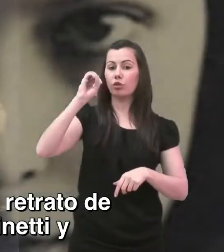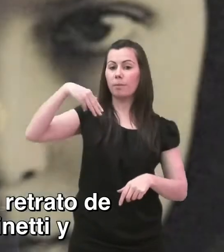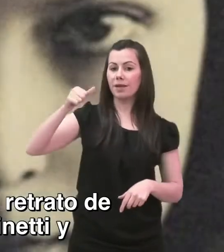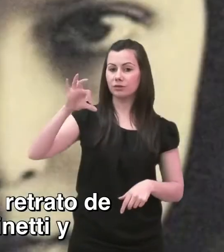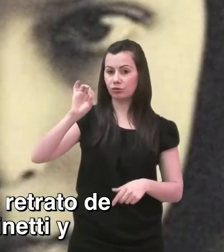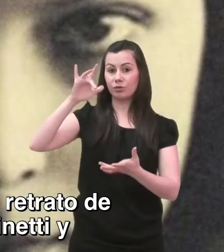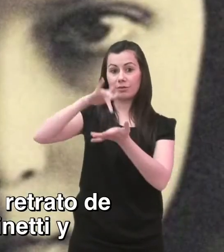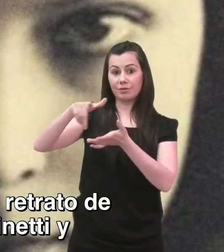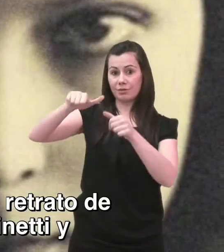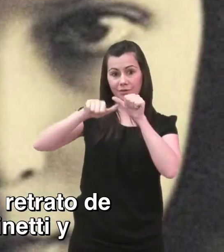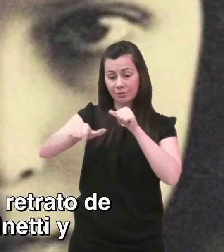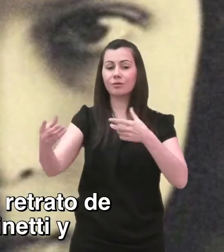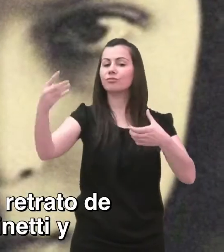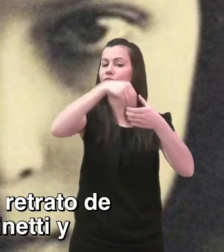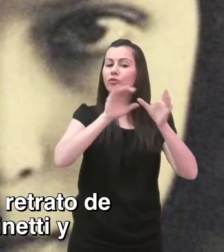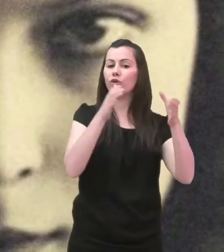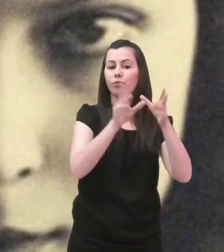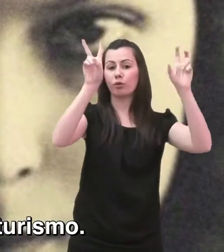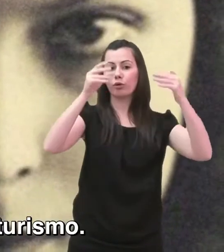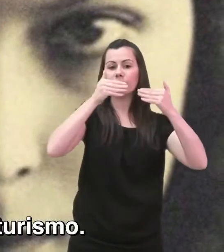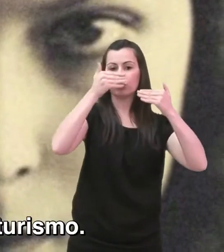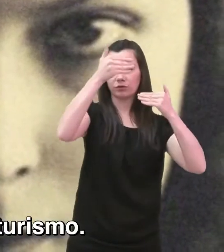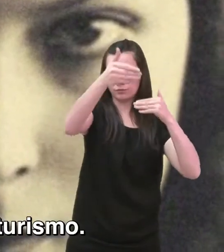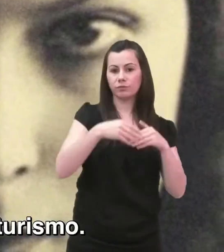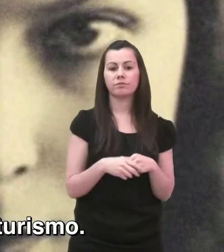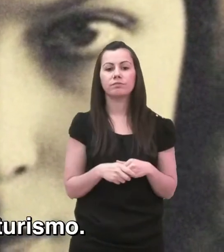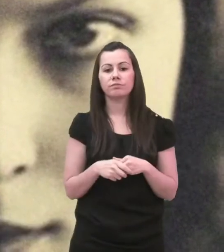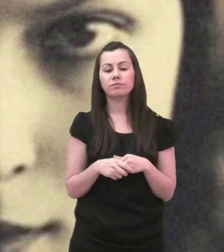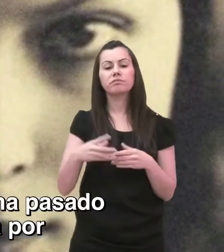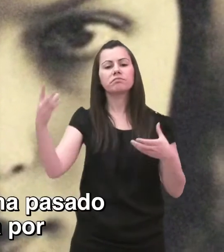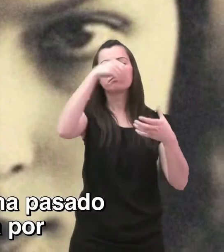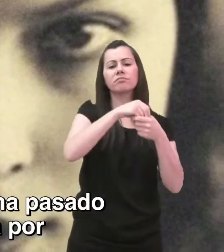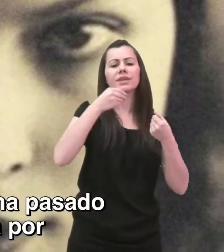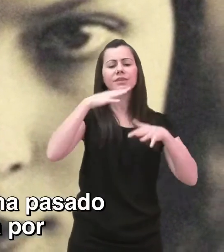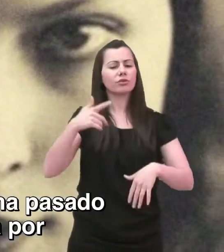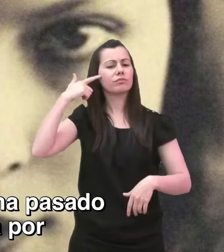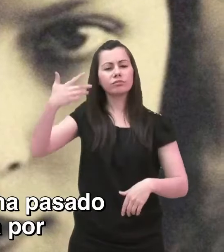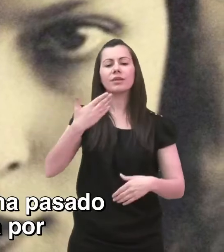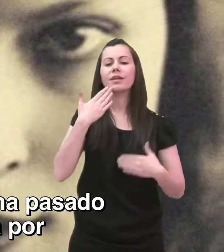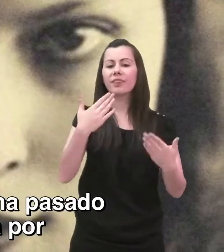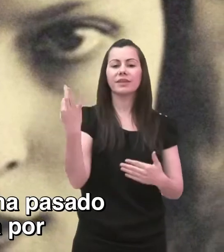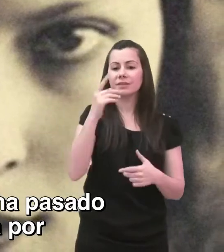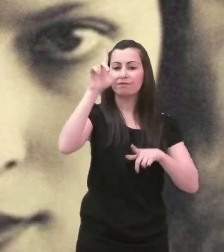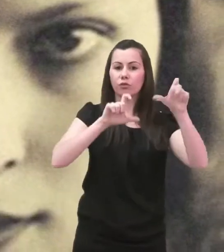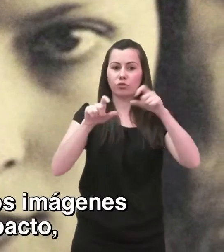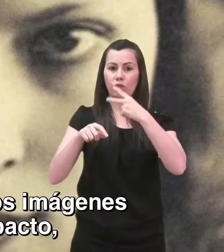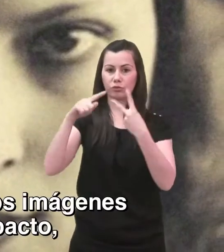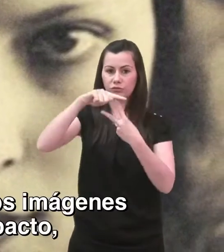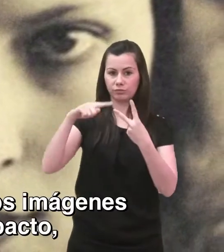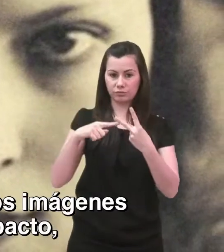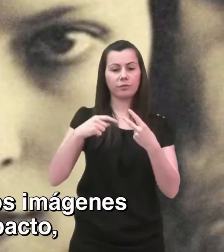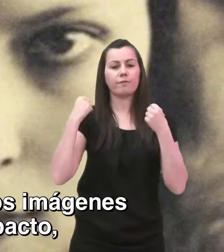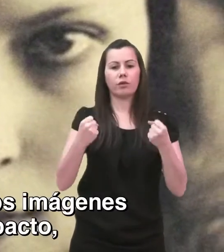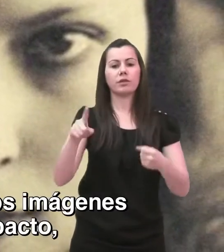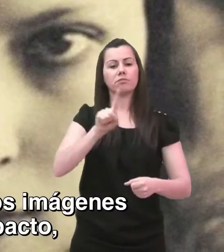1931 realizó el retrato de Tommaso Marinetti y se adhirió al futurismo. En gran medida ha pasado la historia por la realización